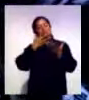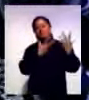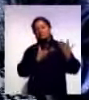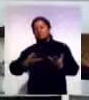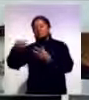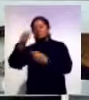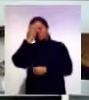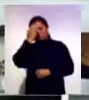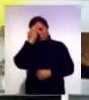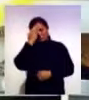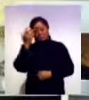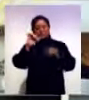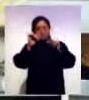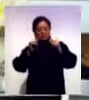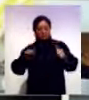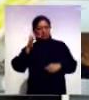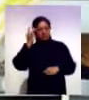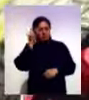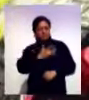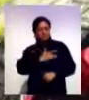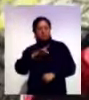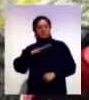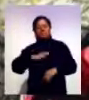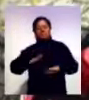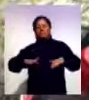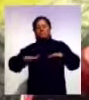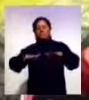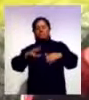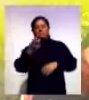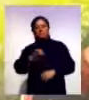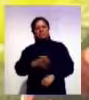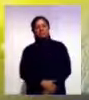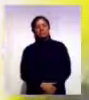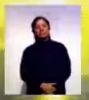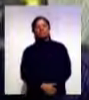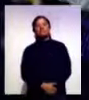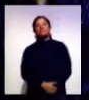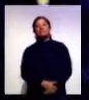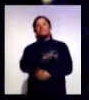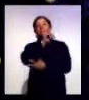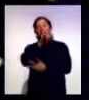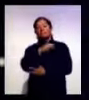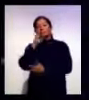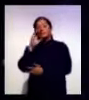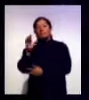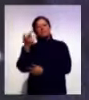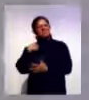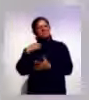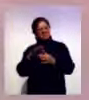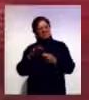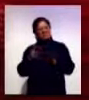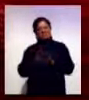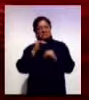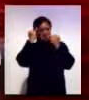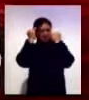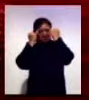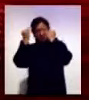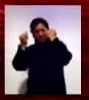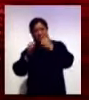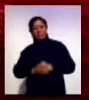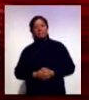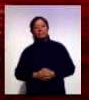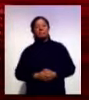San Martín, donde se confeccionaron estas piezas únicas. Julio Cuautle nos explicó cómo surgió la idea. Es la integración